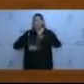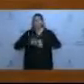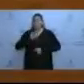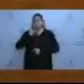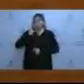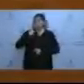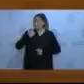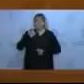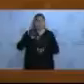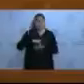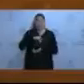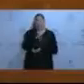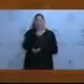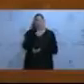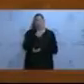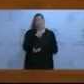ocurre.